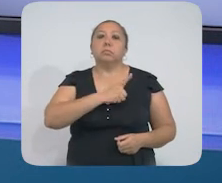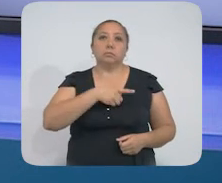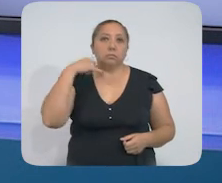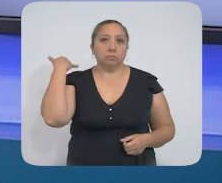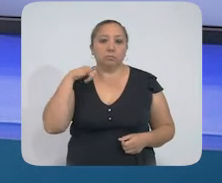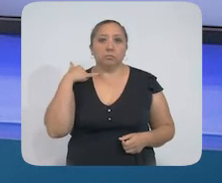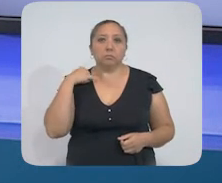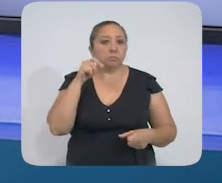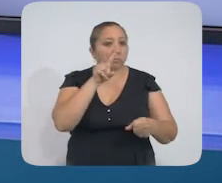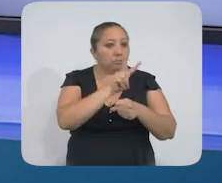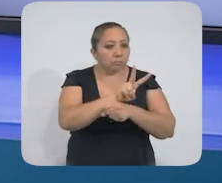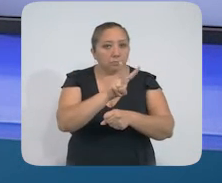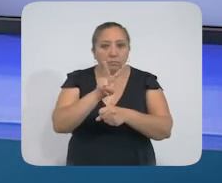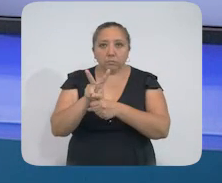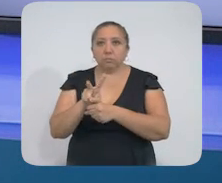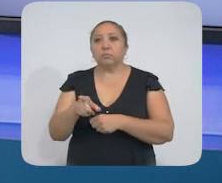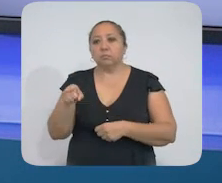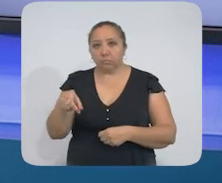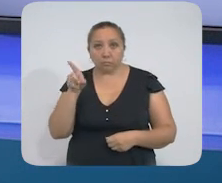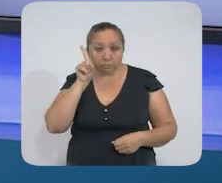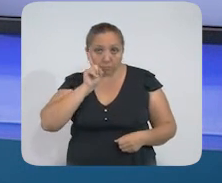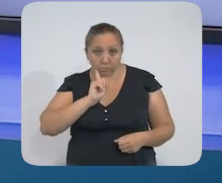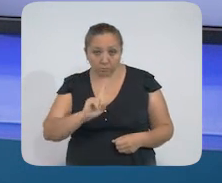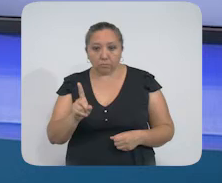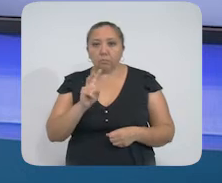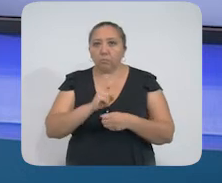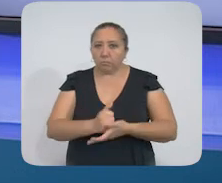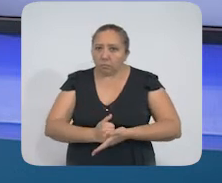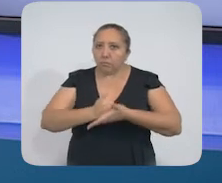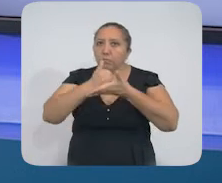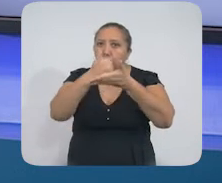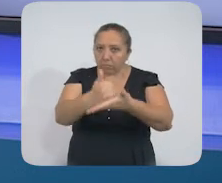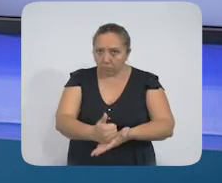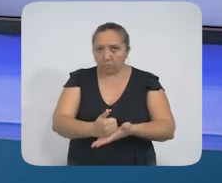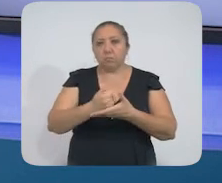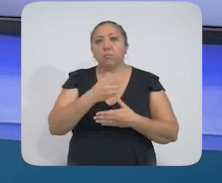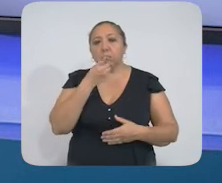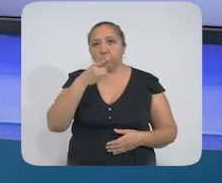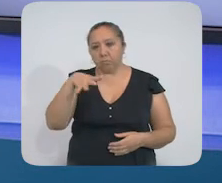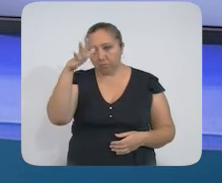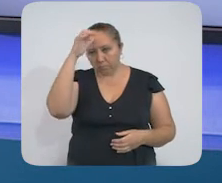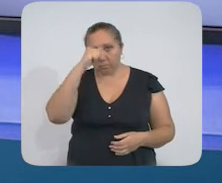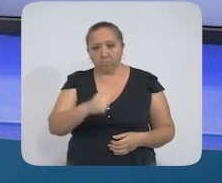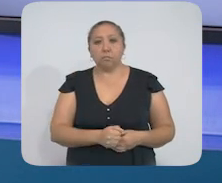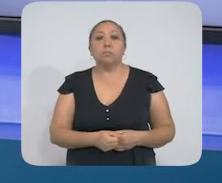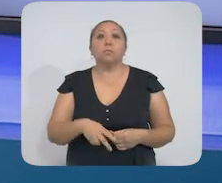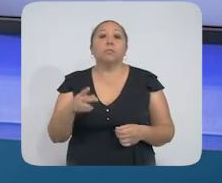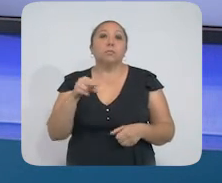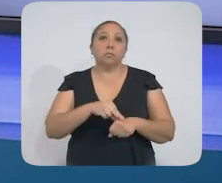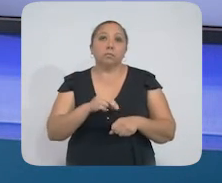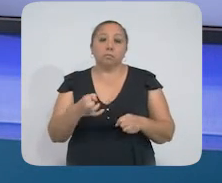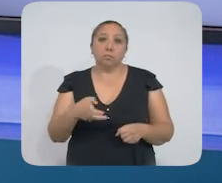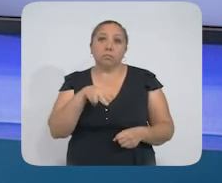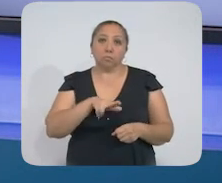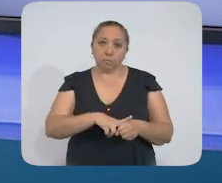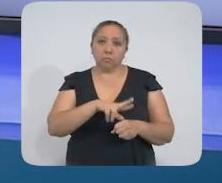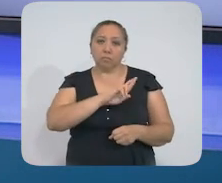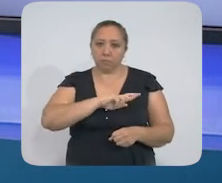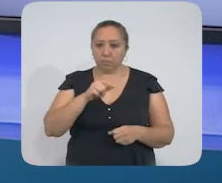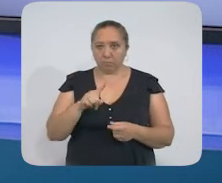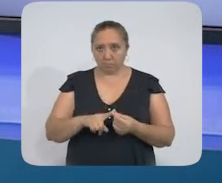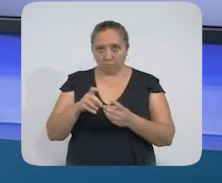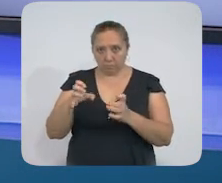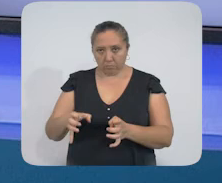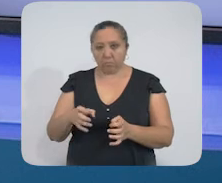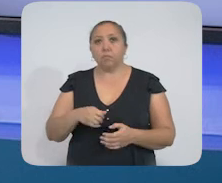Yucatán monitorea constantemente a esta paciente y apoya y coordina al personal médico de la clínica en la que se encuentra. La